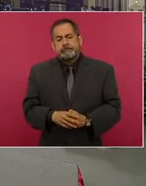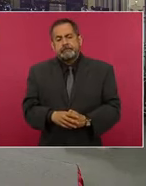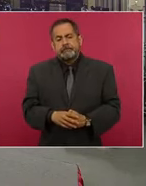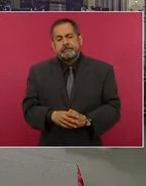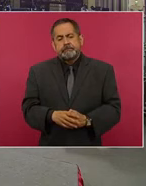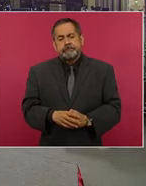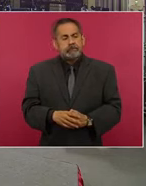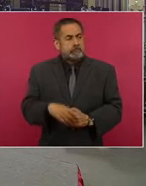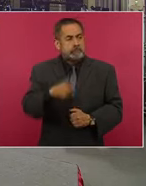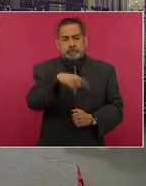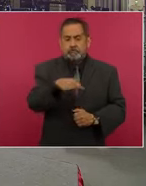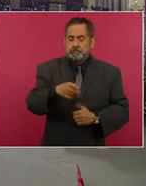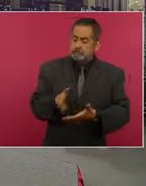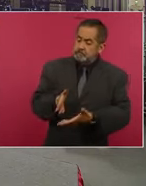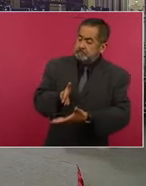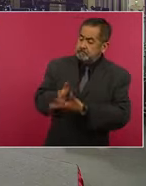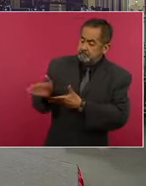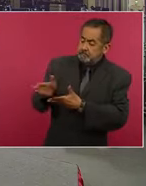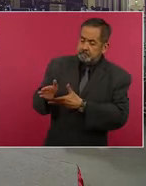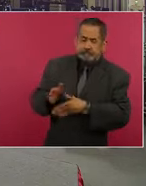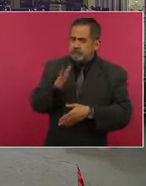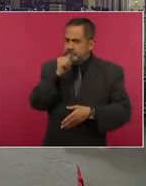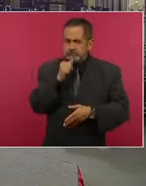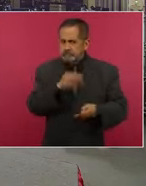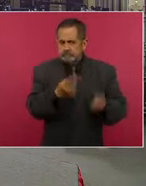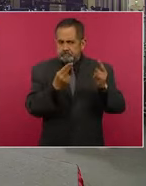no deben de intervenir.